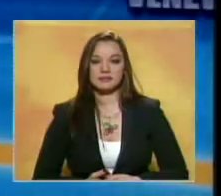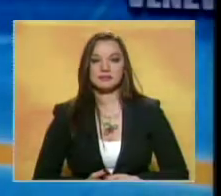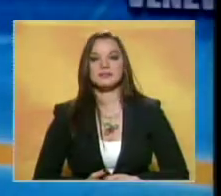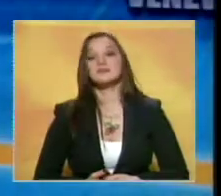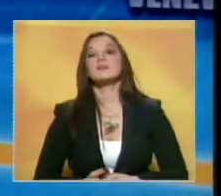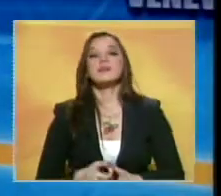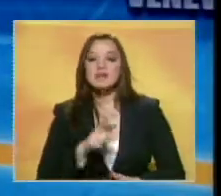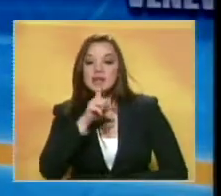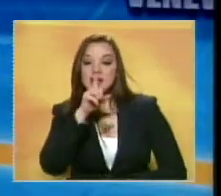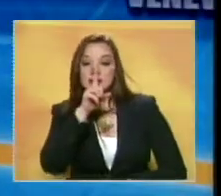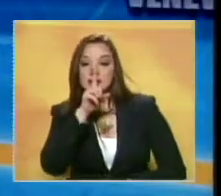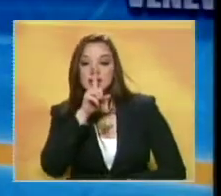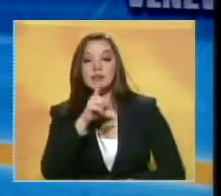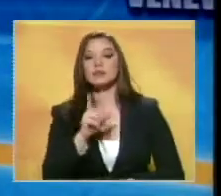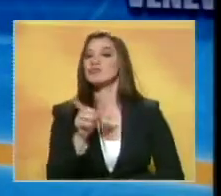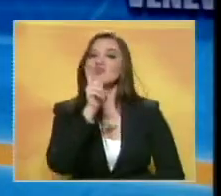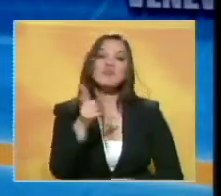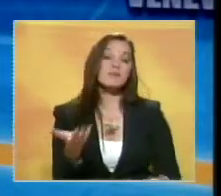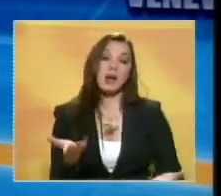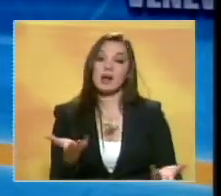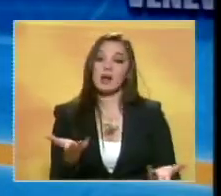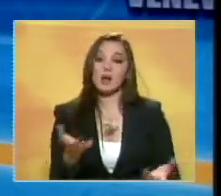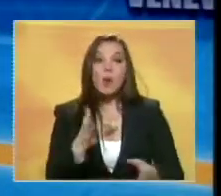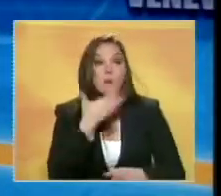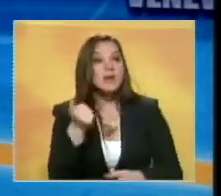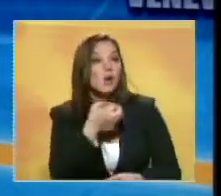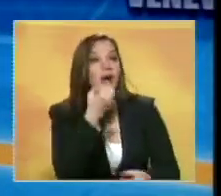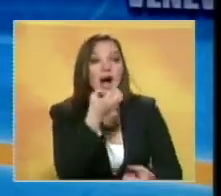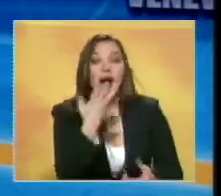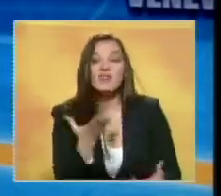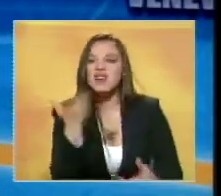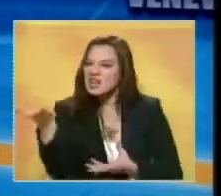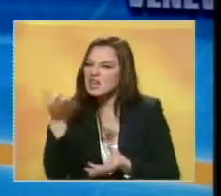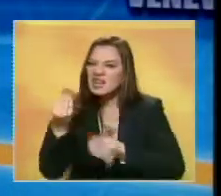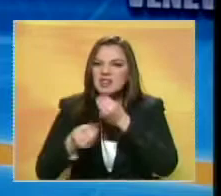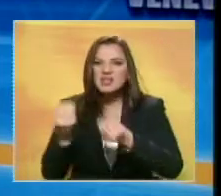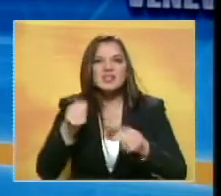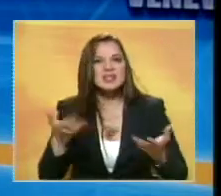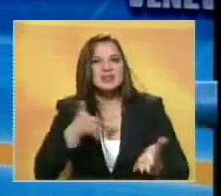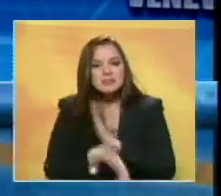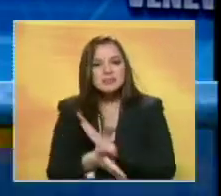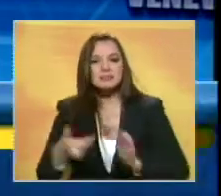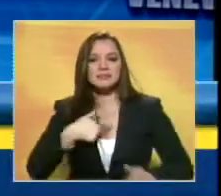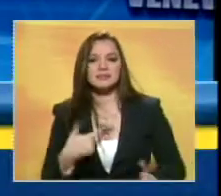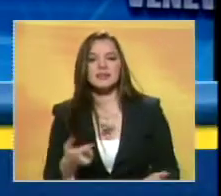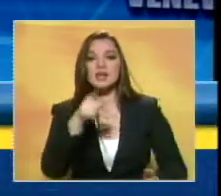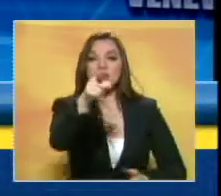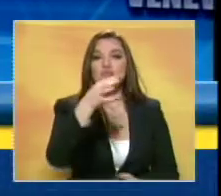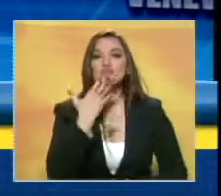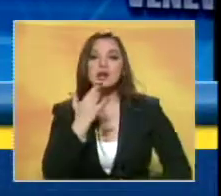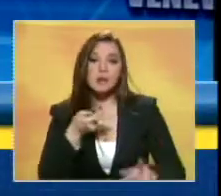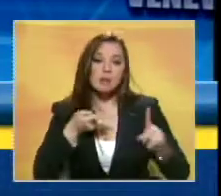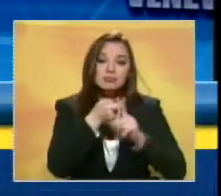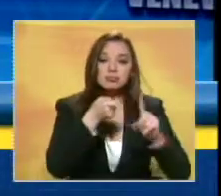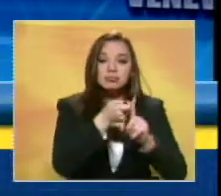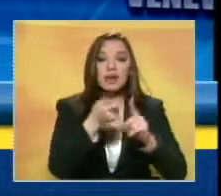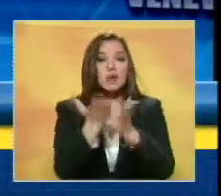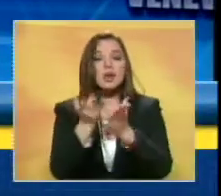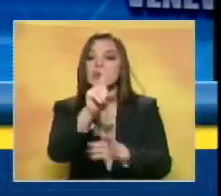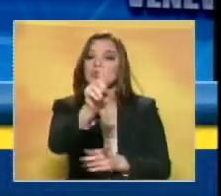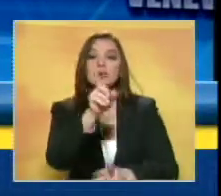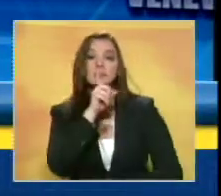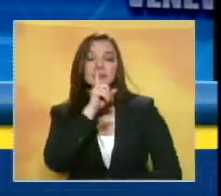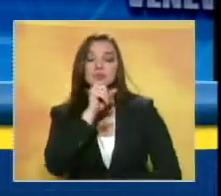El silencio es mal consejero cuando no contamos con las herramientas adecuadas para solucionar los problemas. Si eres víctima de la violencia escolar, no te